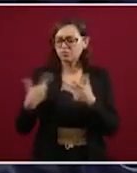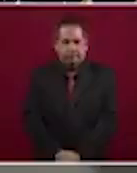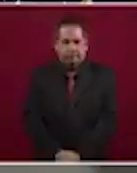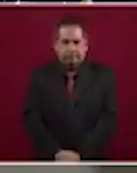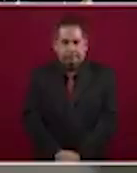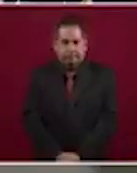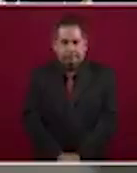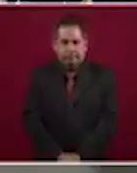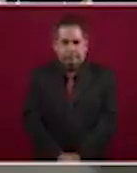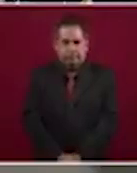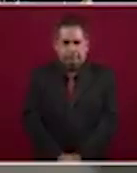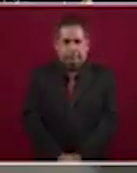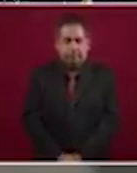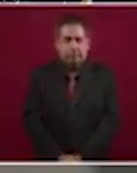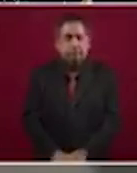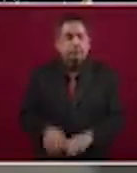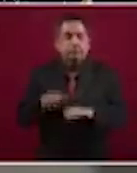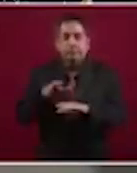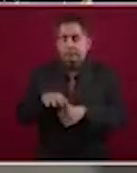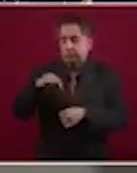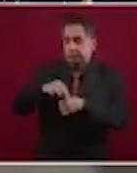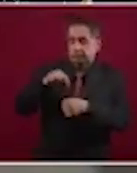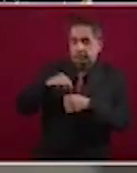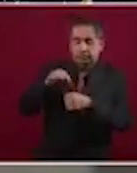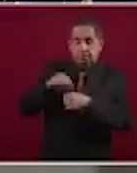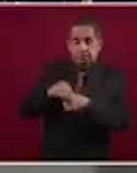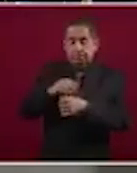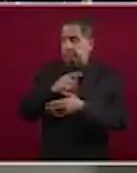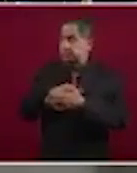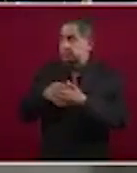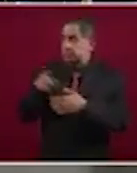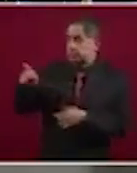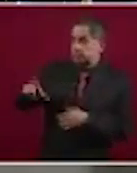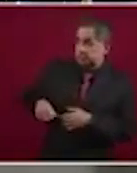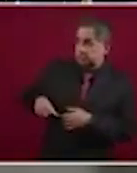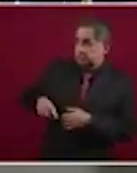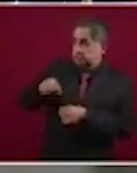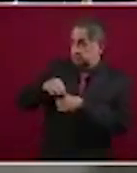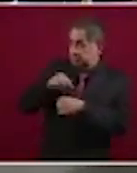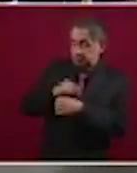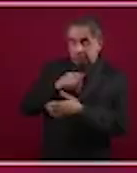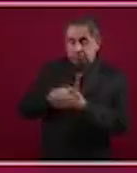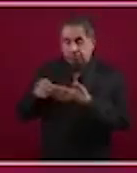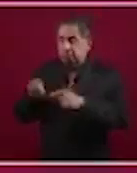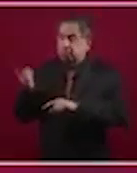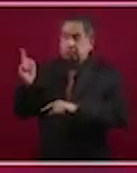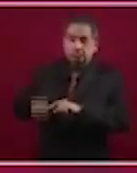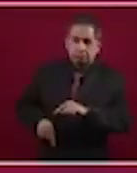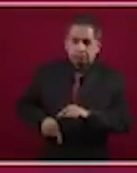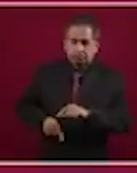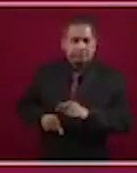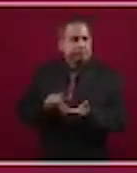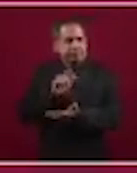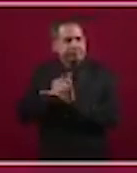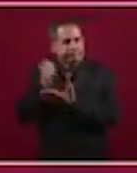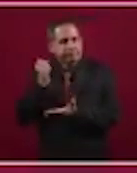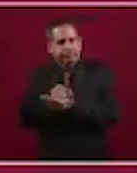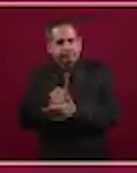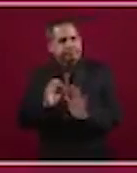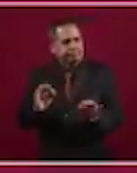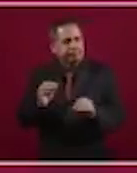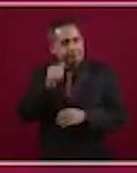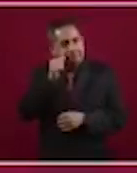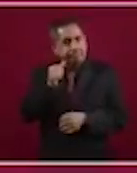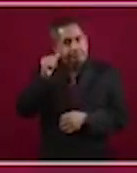mandato. Bueno, la revocación del mandato lo celebro. O sea, ayer en el terreno de